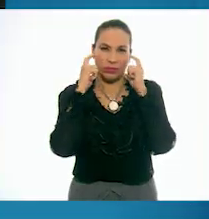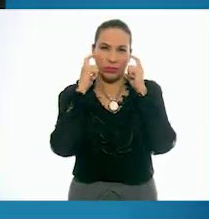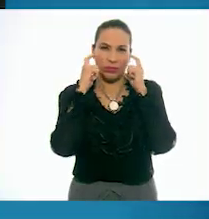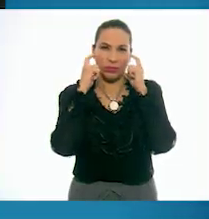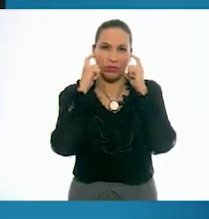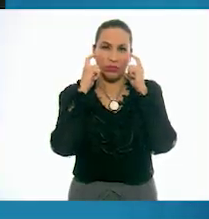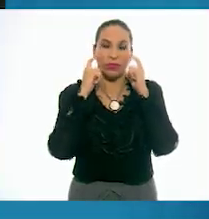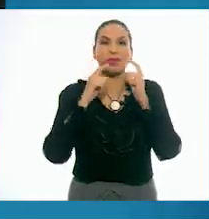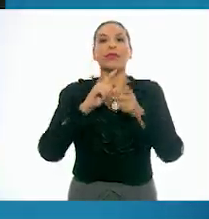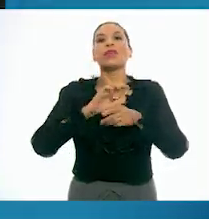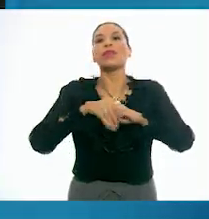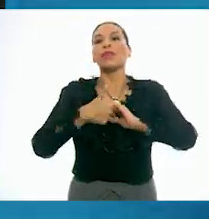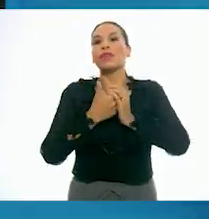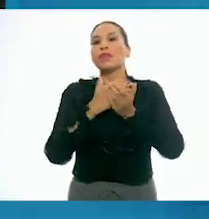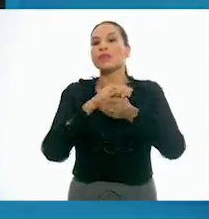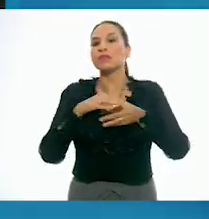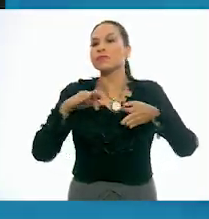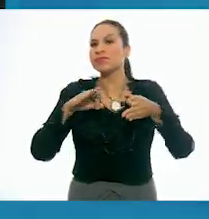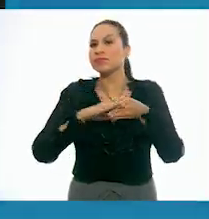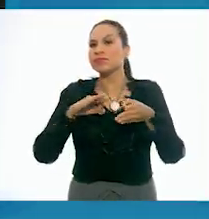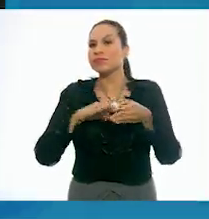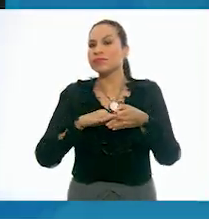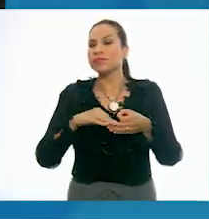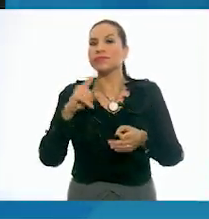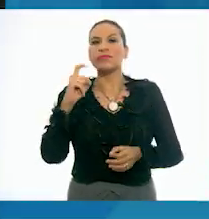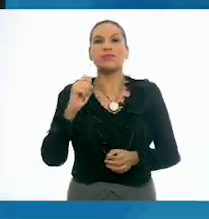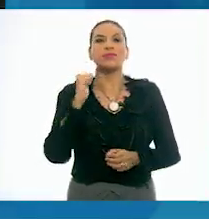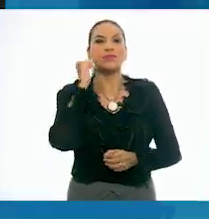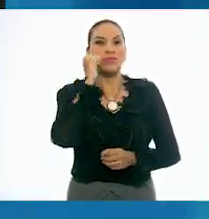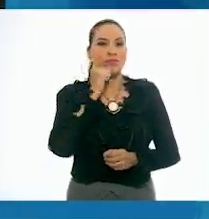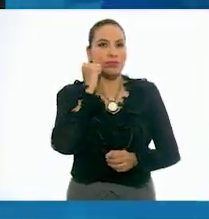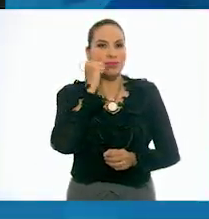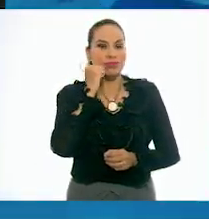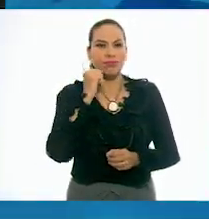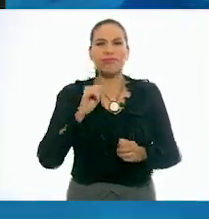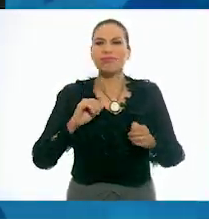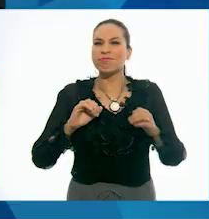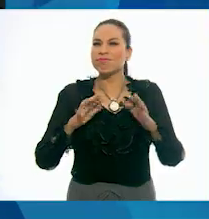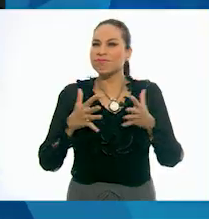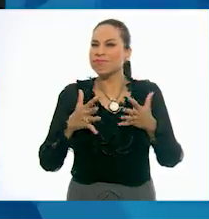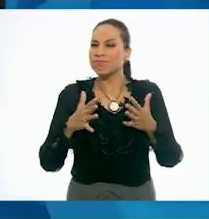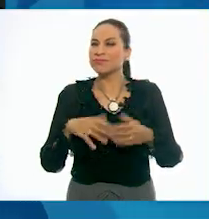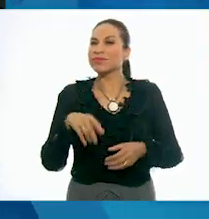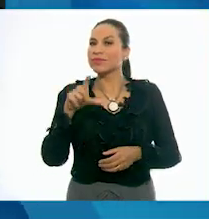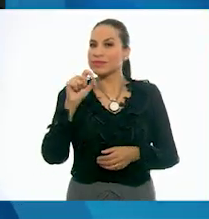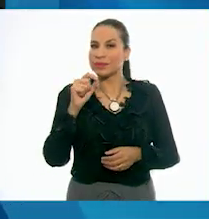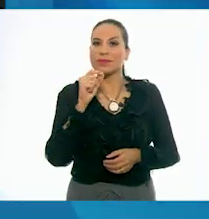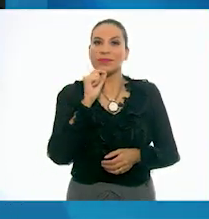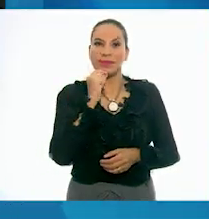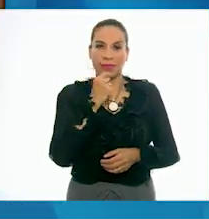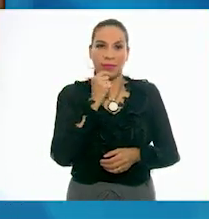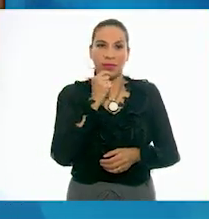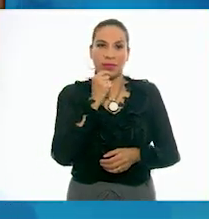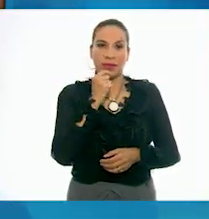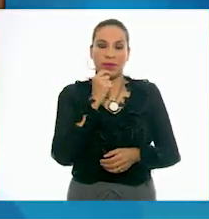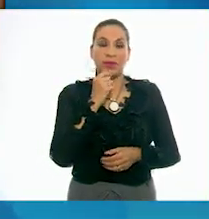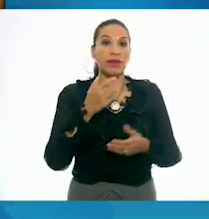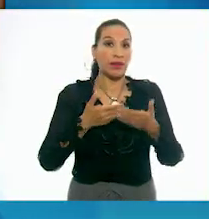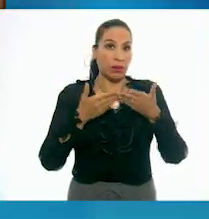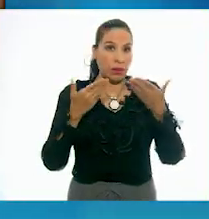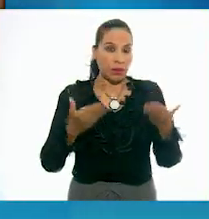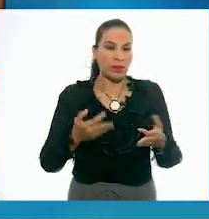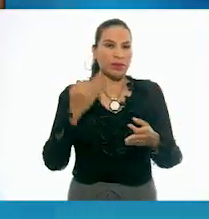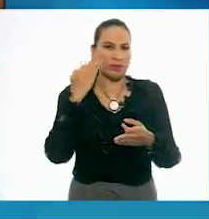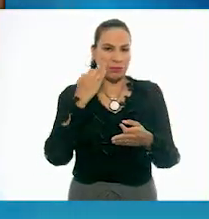cubrebocas. Lava tus manos frecuentemente con agua y con jabón, por lo menos durante 20 segundos. Ahora